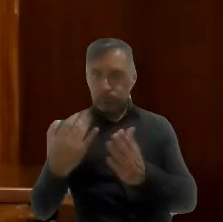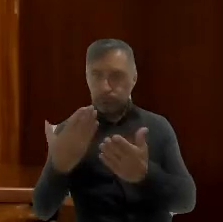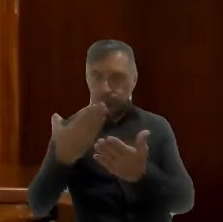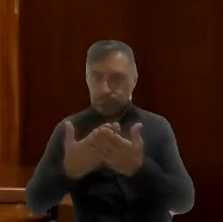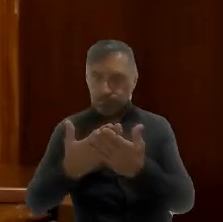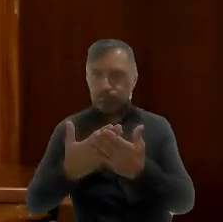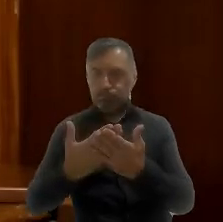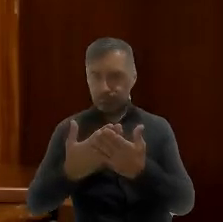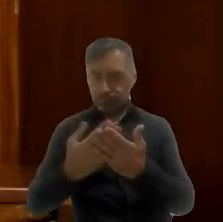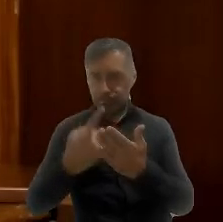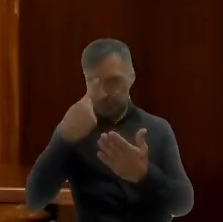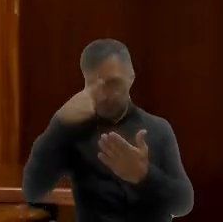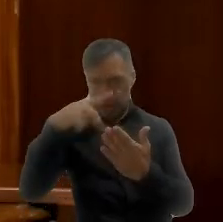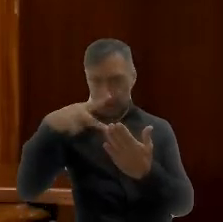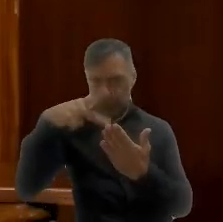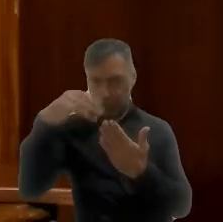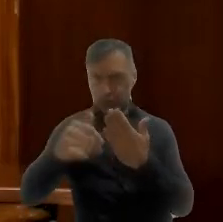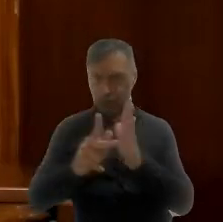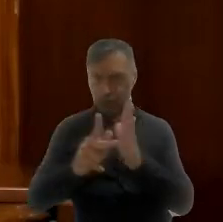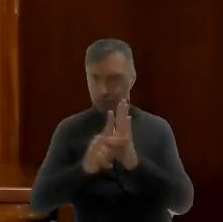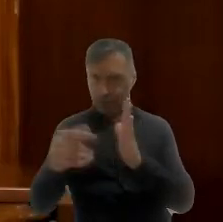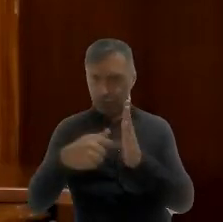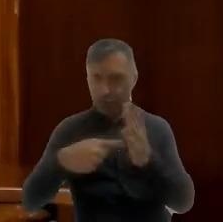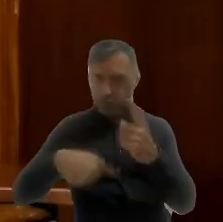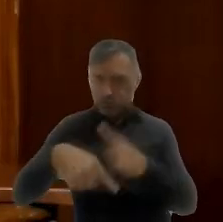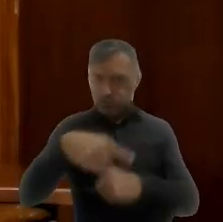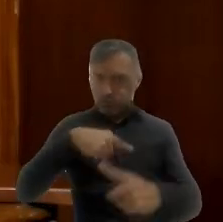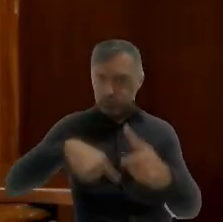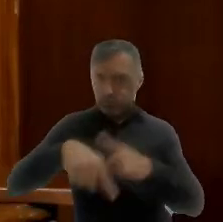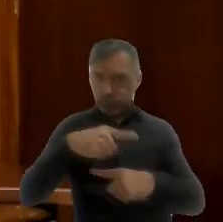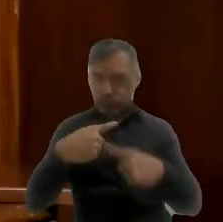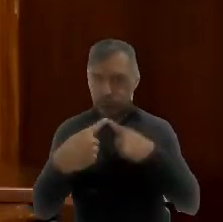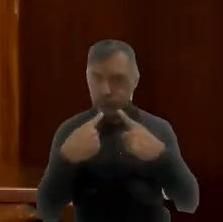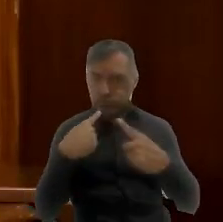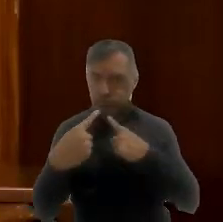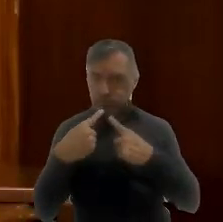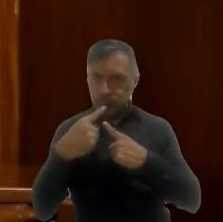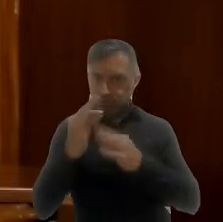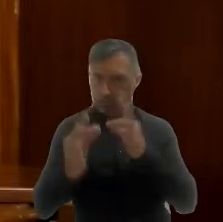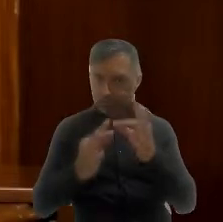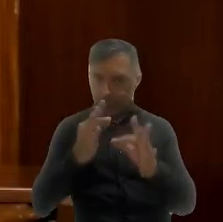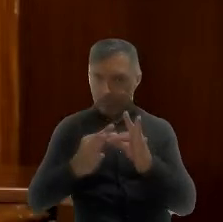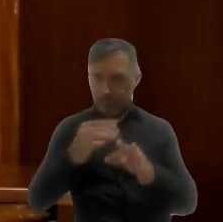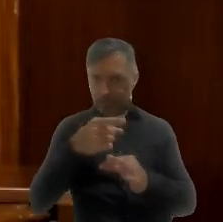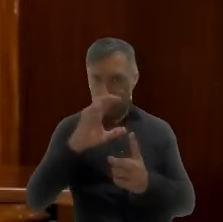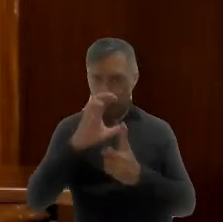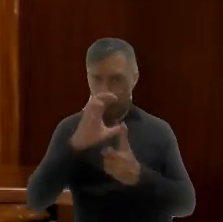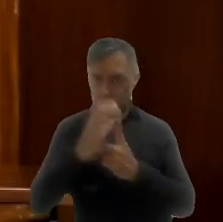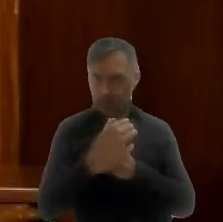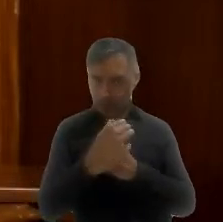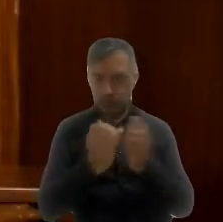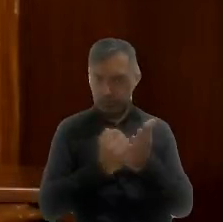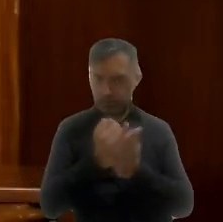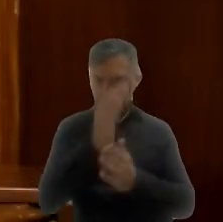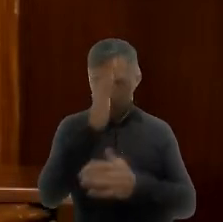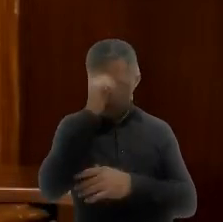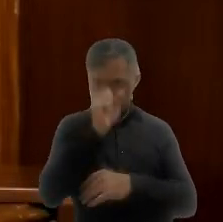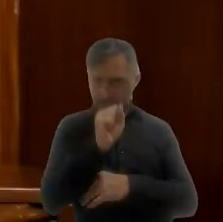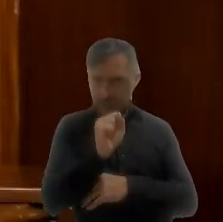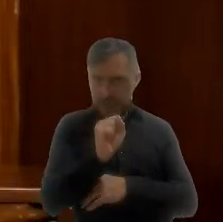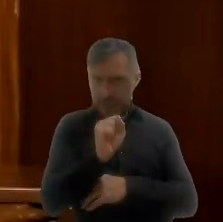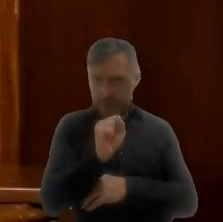decreto y discutido a satisfacción de la Comisión Legislativa, nos permitimos,